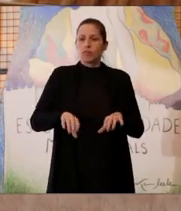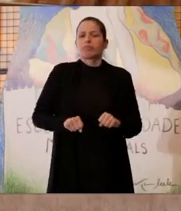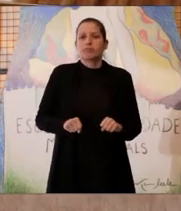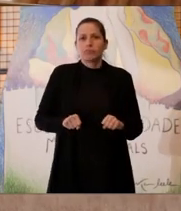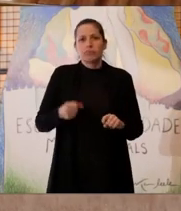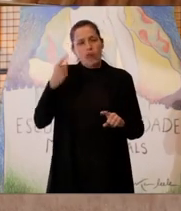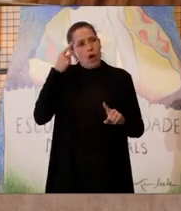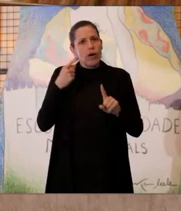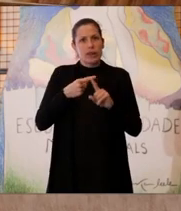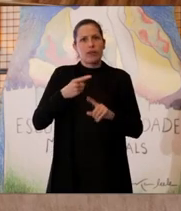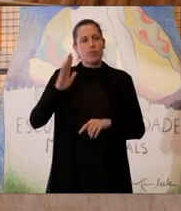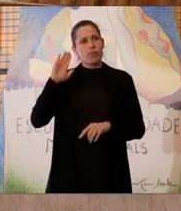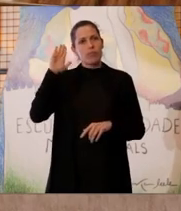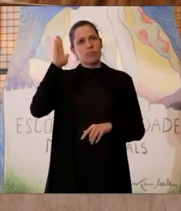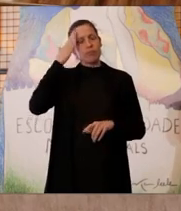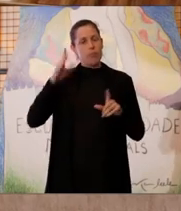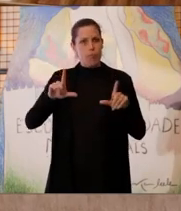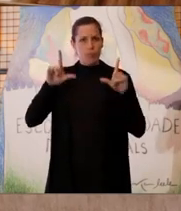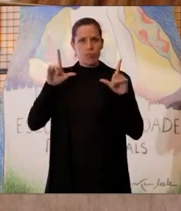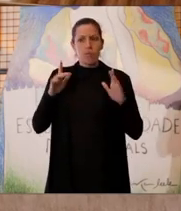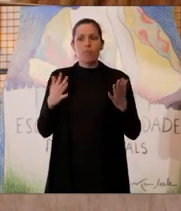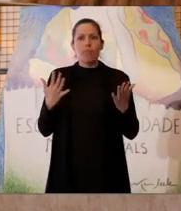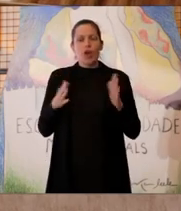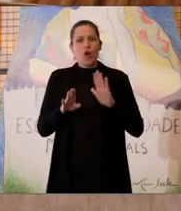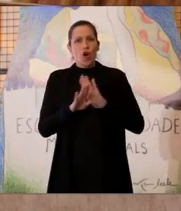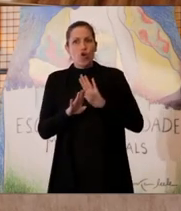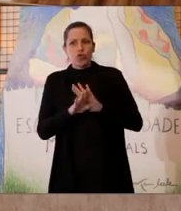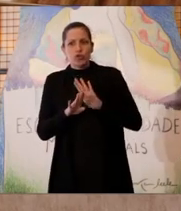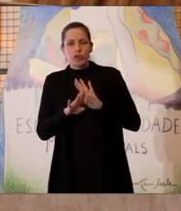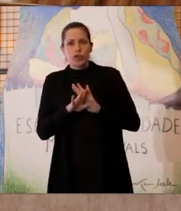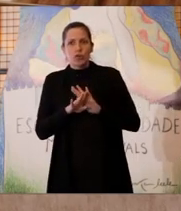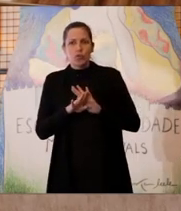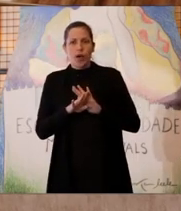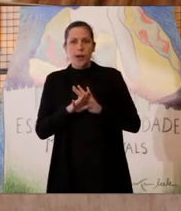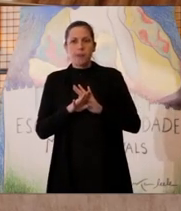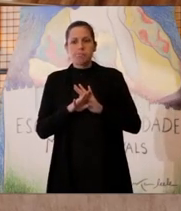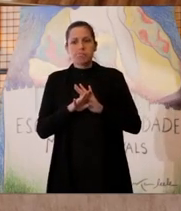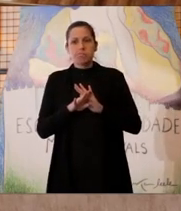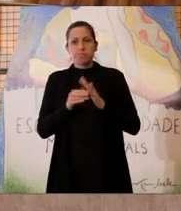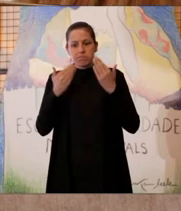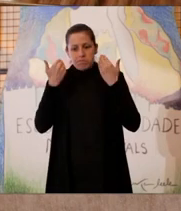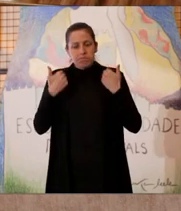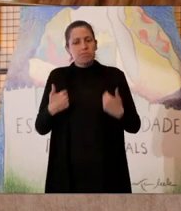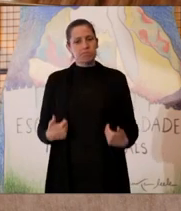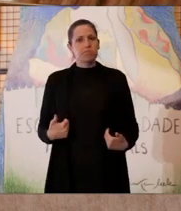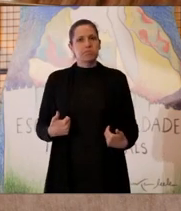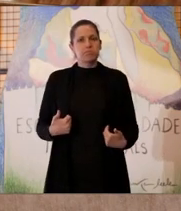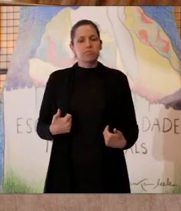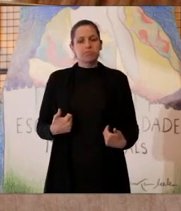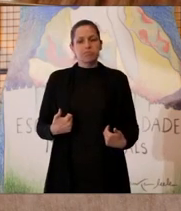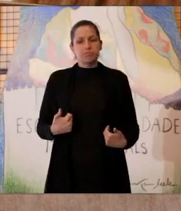tiempo nunca dejamos de ser objeto Y esto es algo muy específico para las mujeres